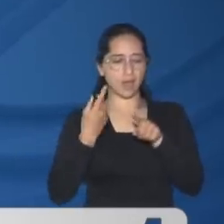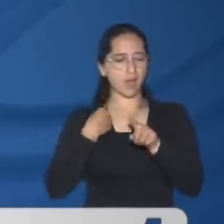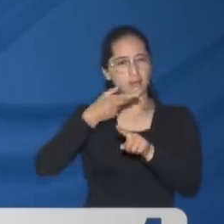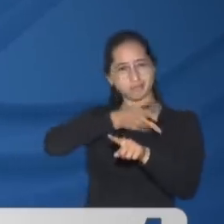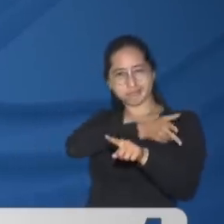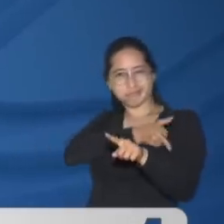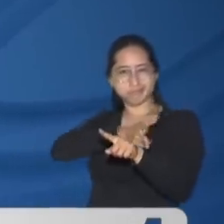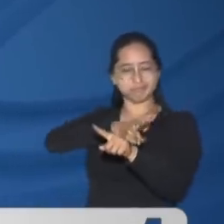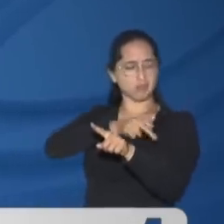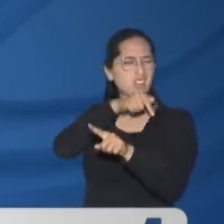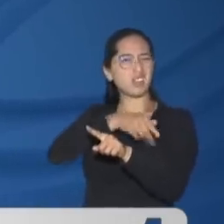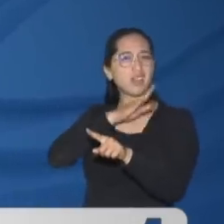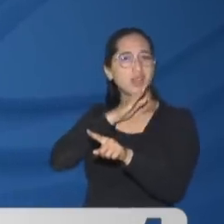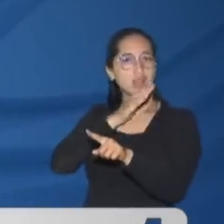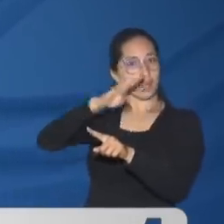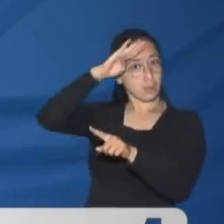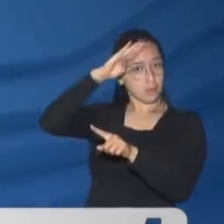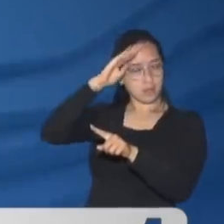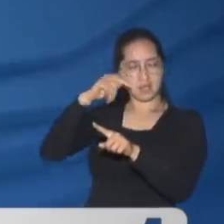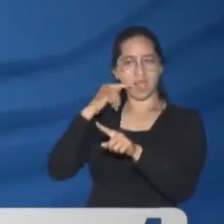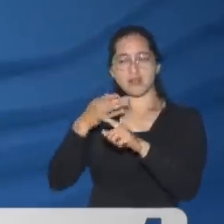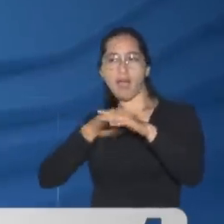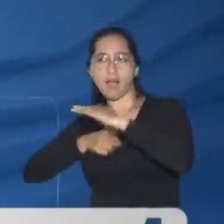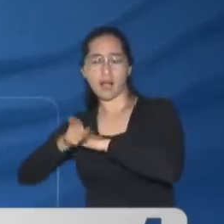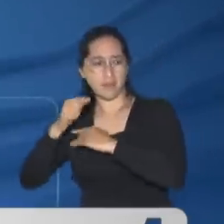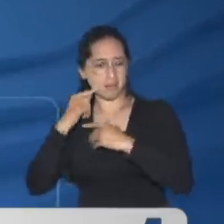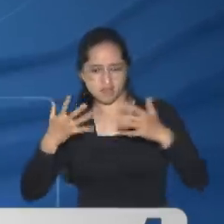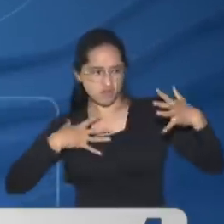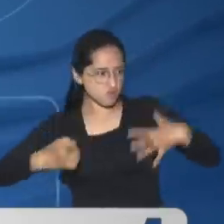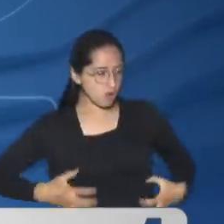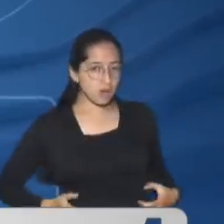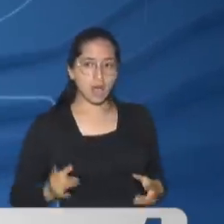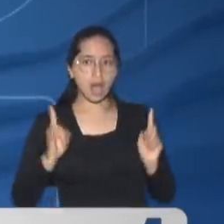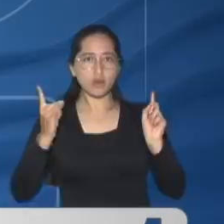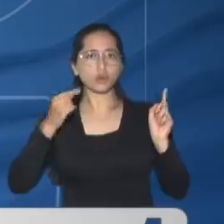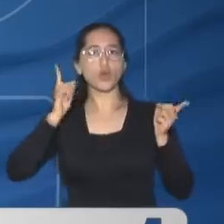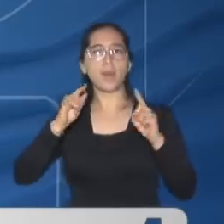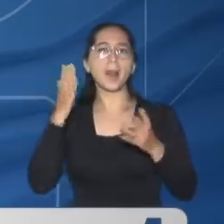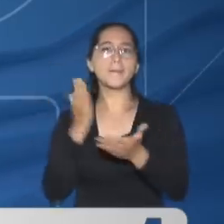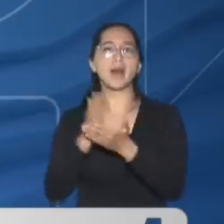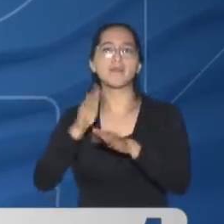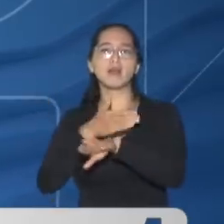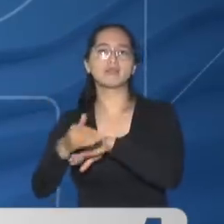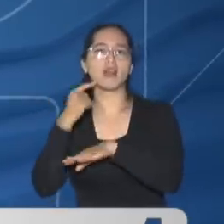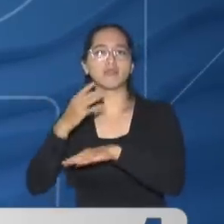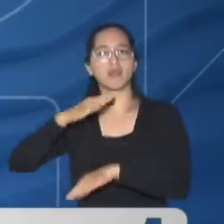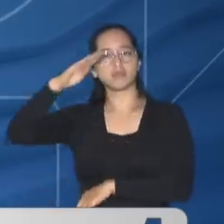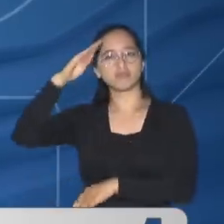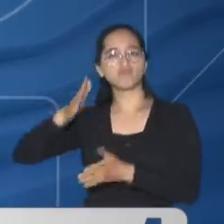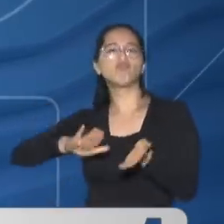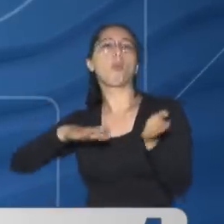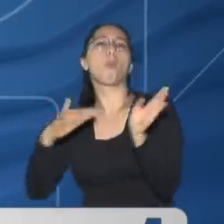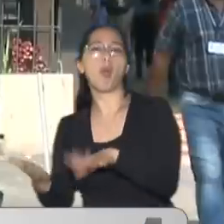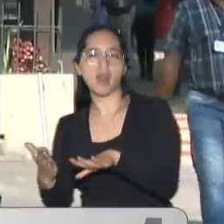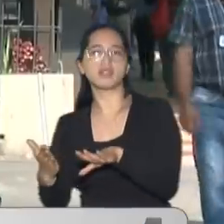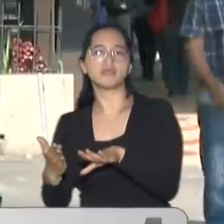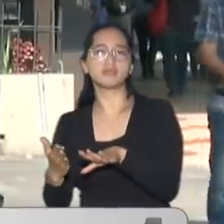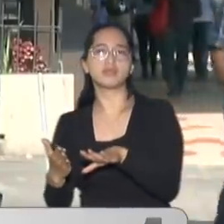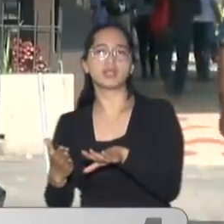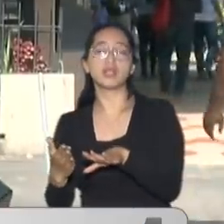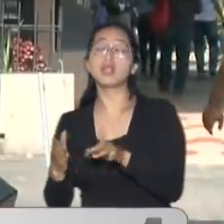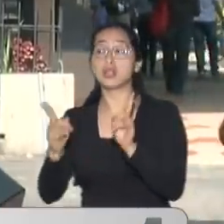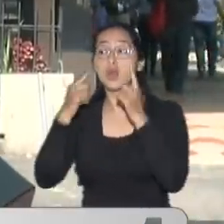de policía. Huye para no ser requisado, pero minutos después muere cerca del lugar. Él muestra de que la policía lo